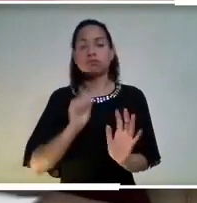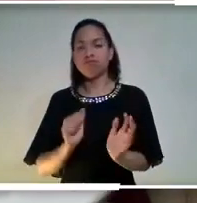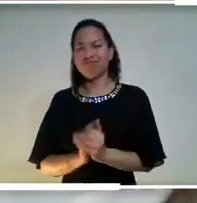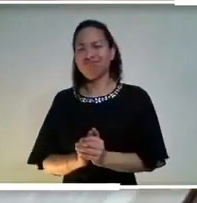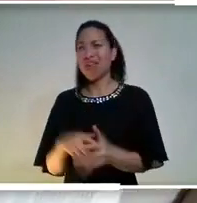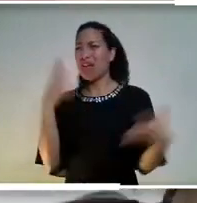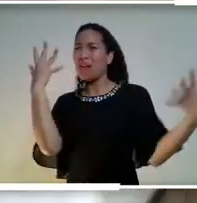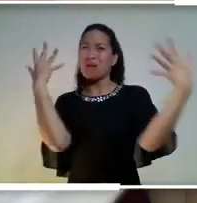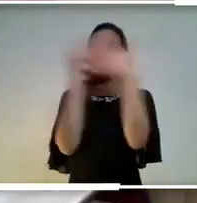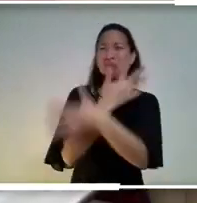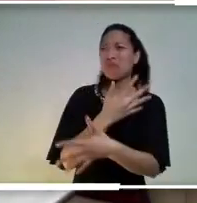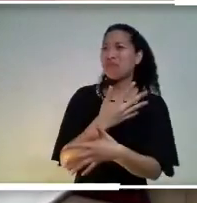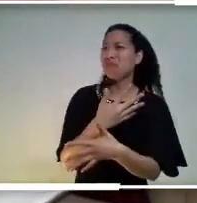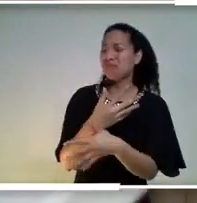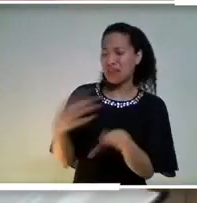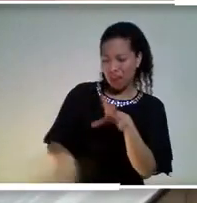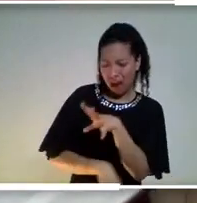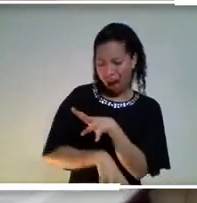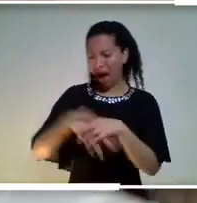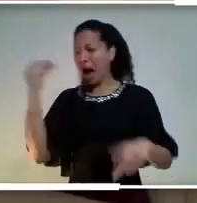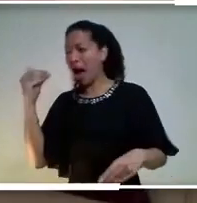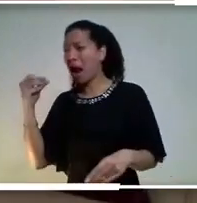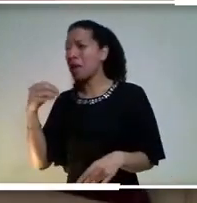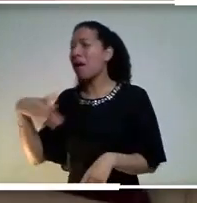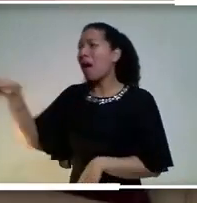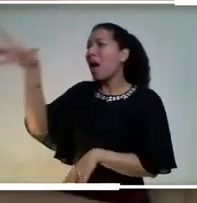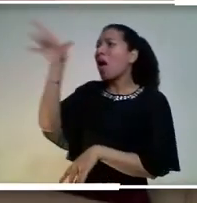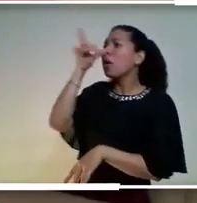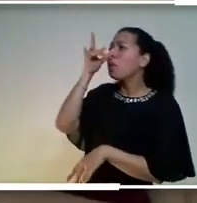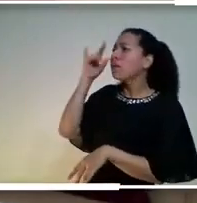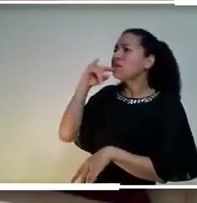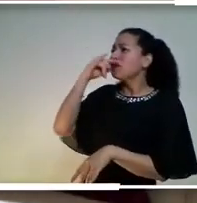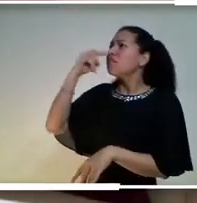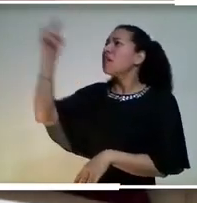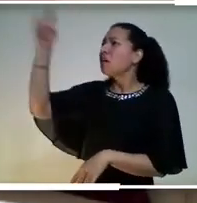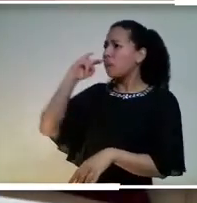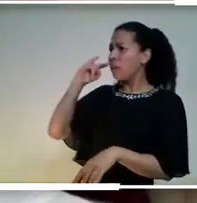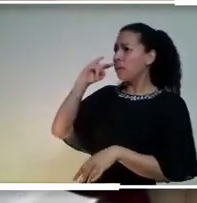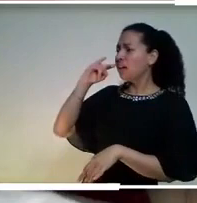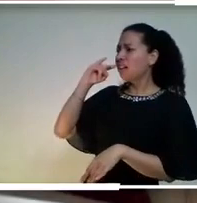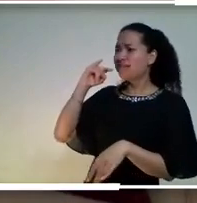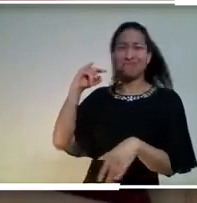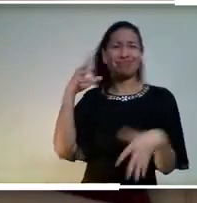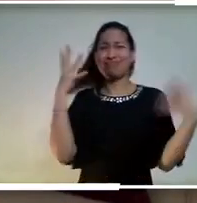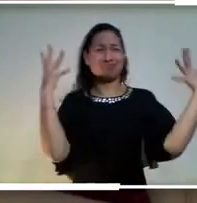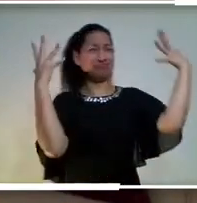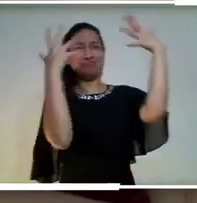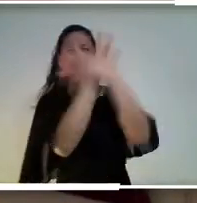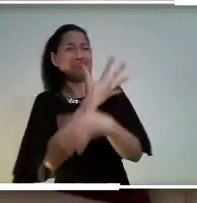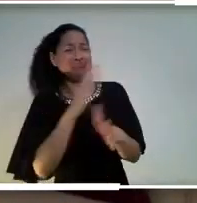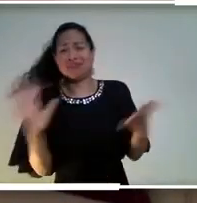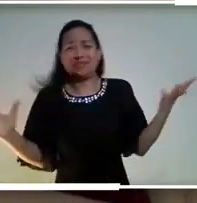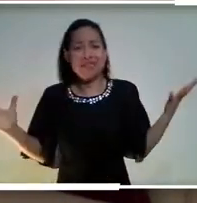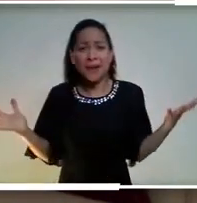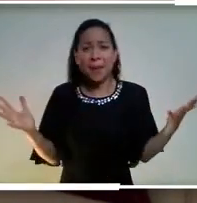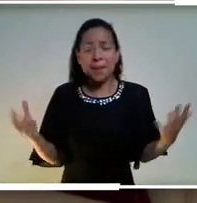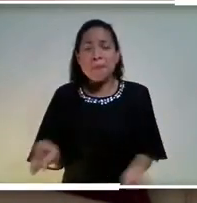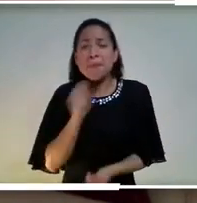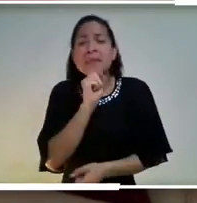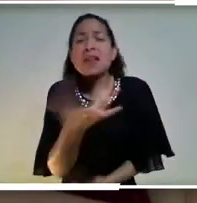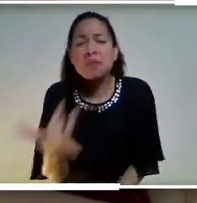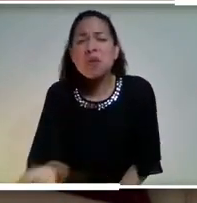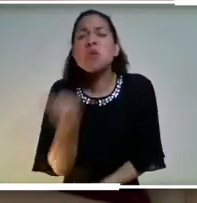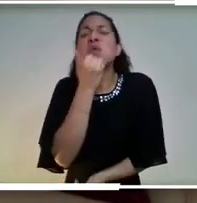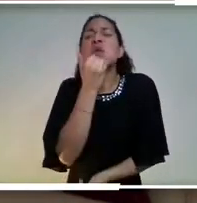todo esto se confunde es una mezcolanza que no tiene no está clara nuestra mente pero que es el alma de acuerdo a la biblia